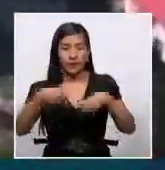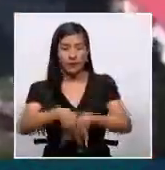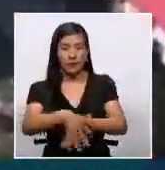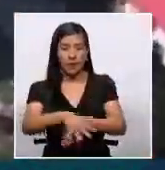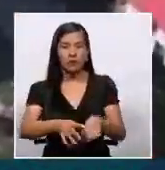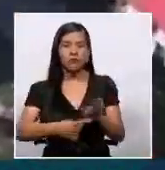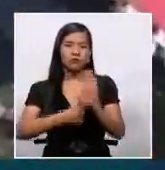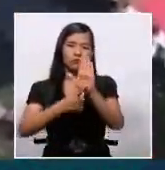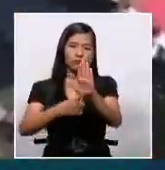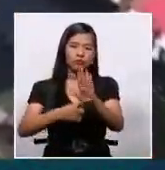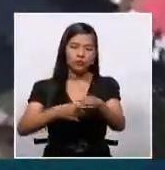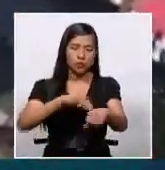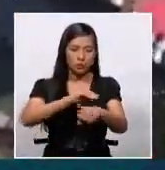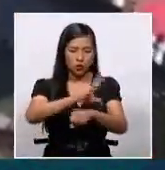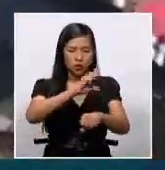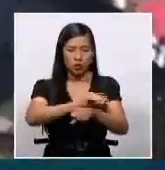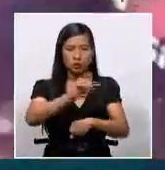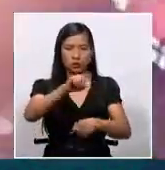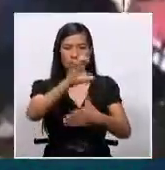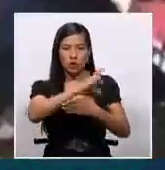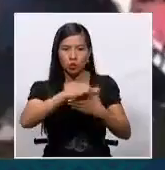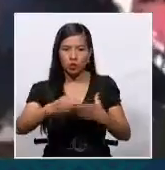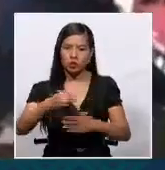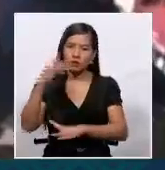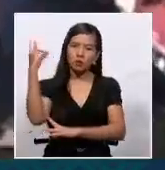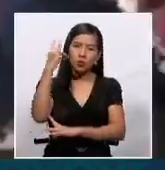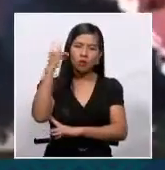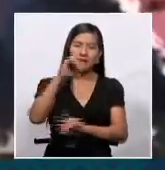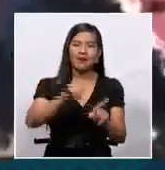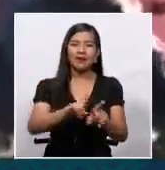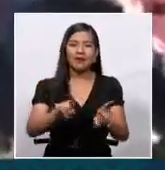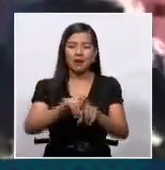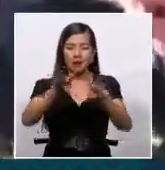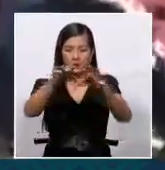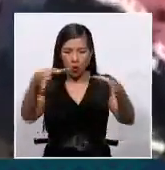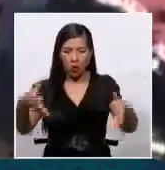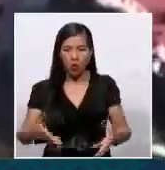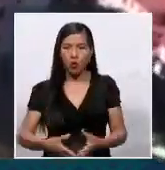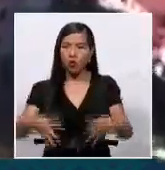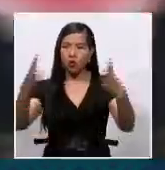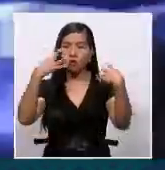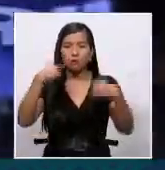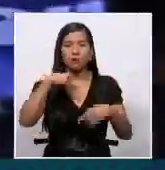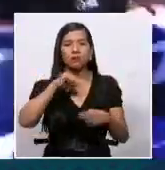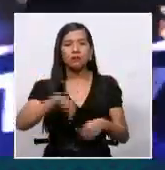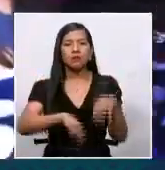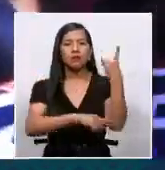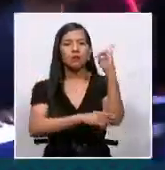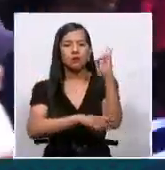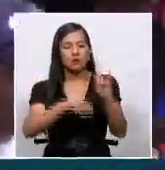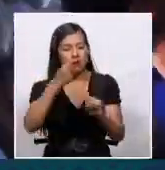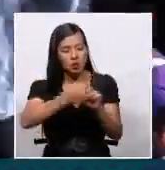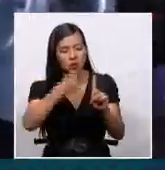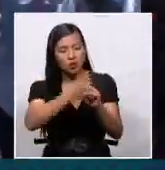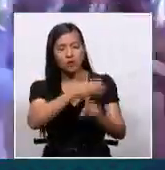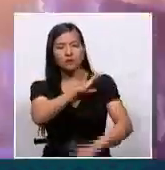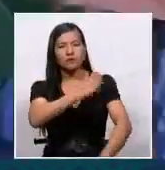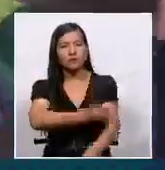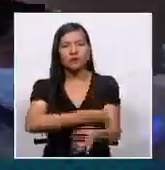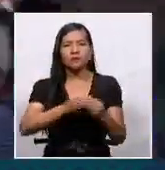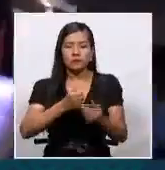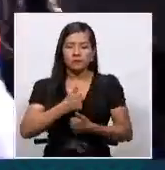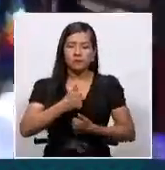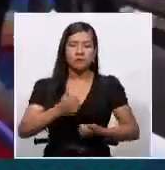claro a Chuquisaca, a Bolivia y al mundo de que los bolivianos vamos a defender hasta con nuestra vida